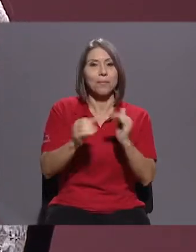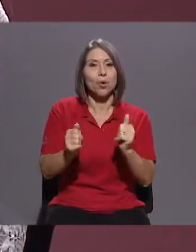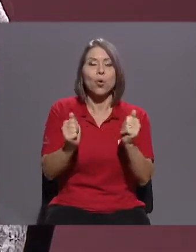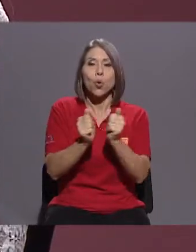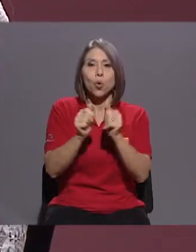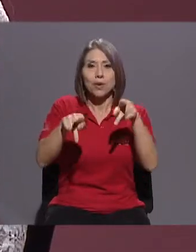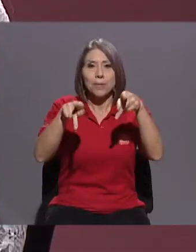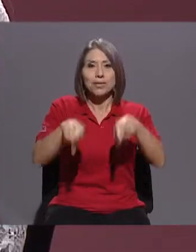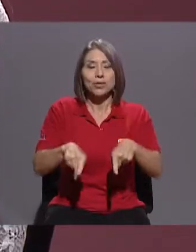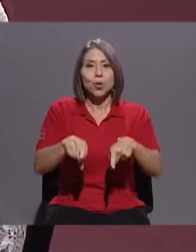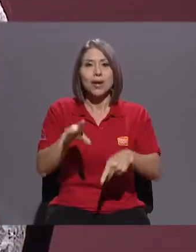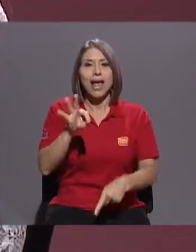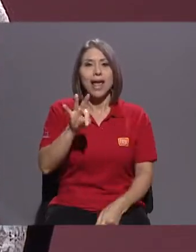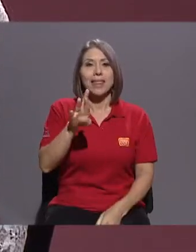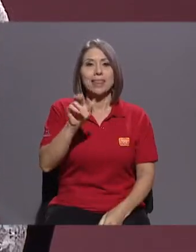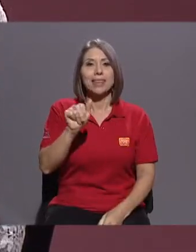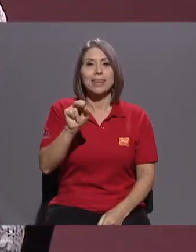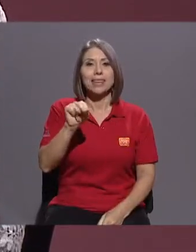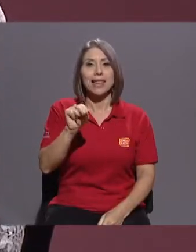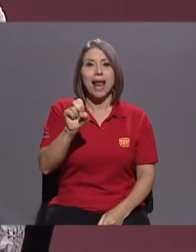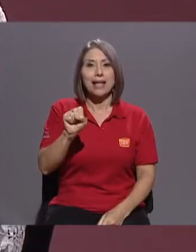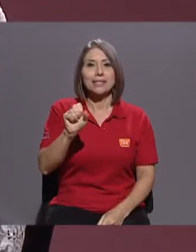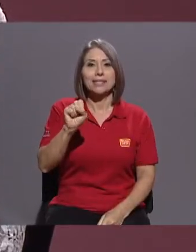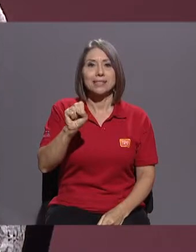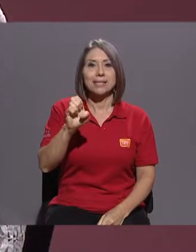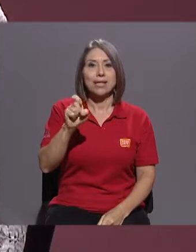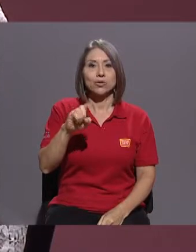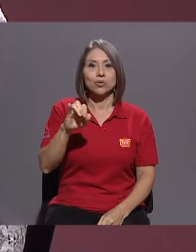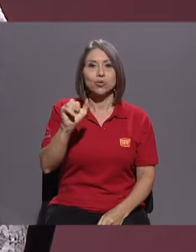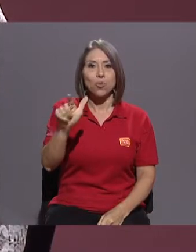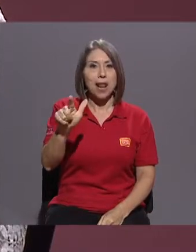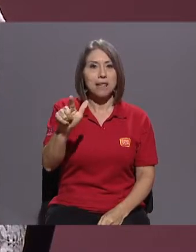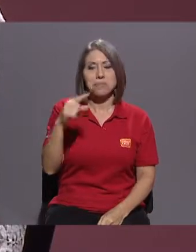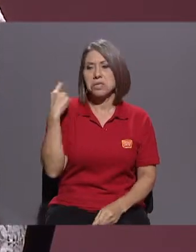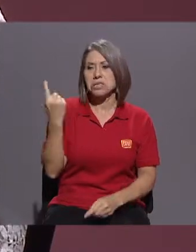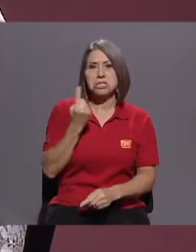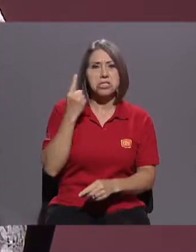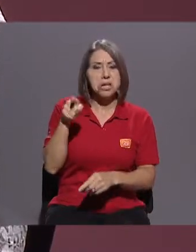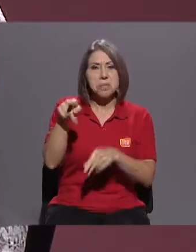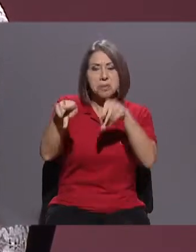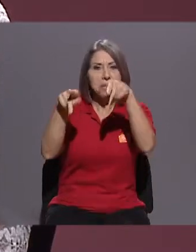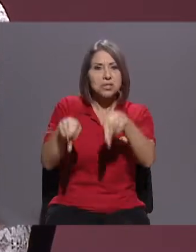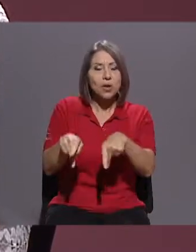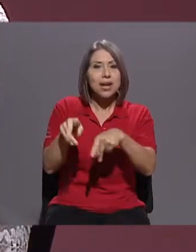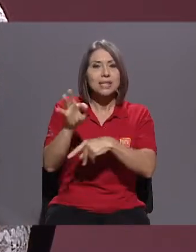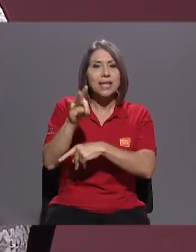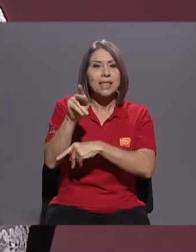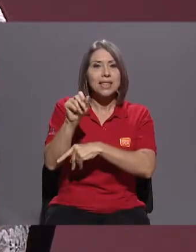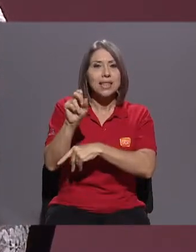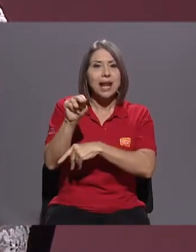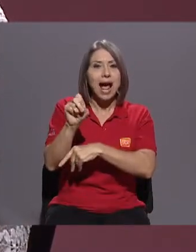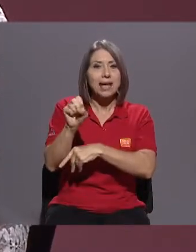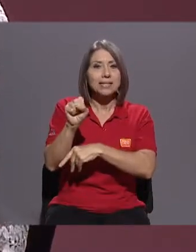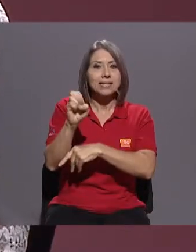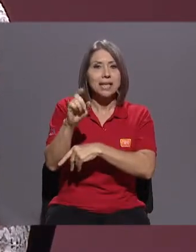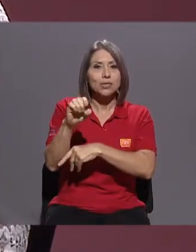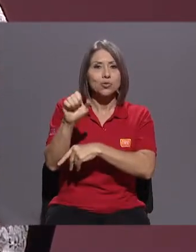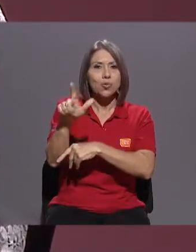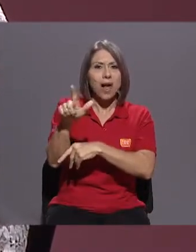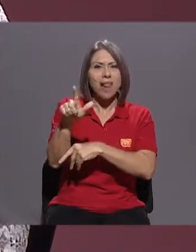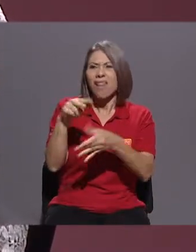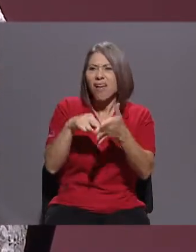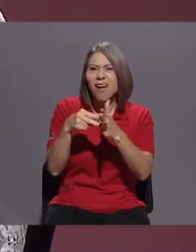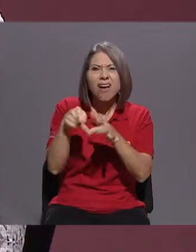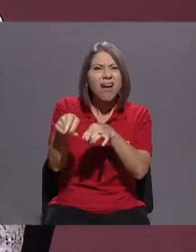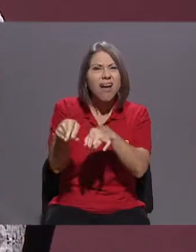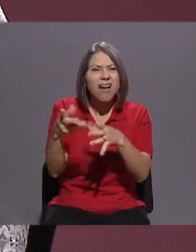un ejemplo Quizá Con una persona Transexual Usualmente Las personas Transexuales Puede ser Que su infancia Y aquí tal